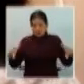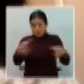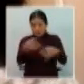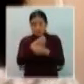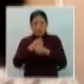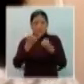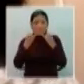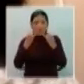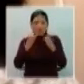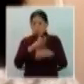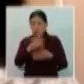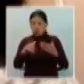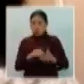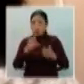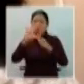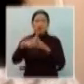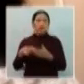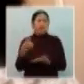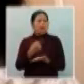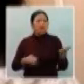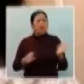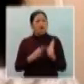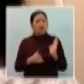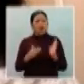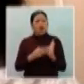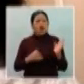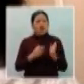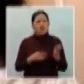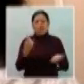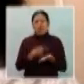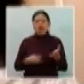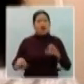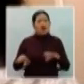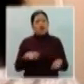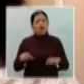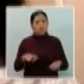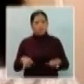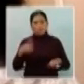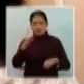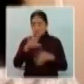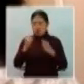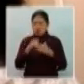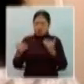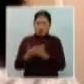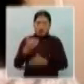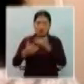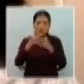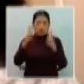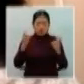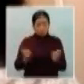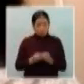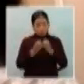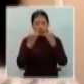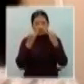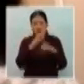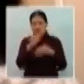geográficos? ¿Cuáles van a ser las siguientes tareas para completar todo lo que representa esta actualización cartográfica estadística?